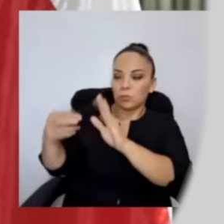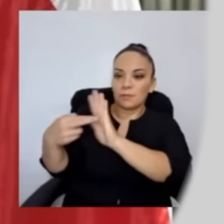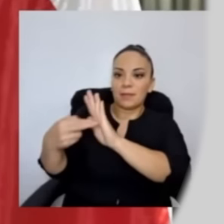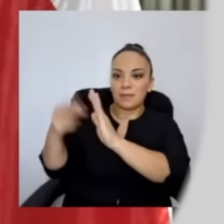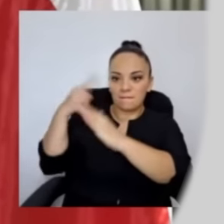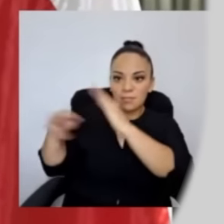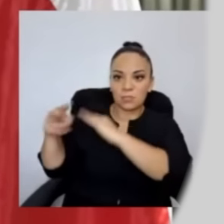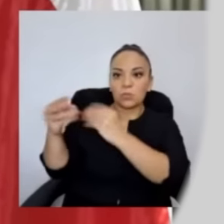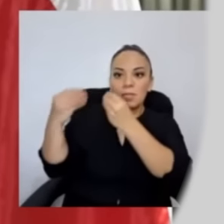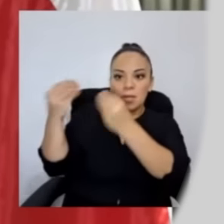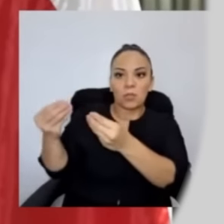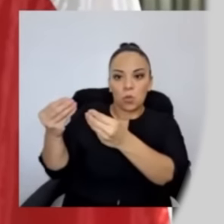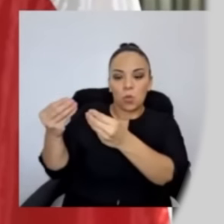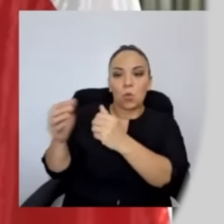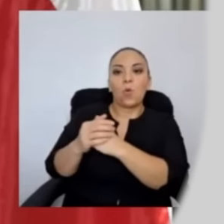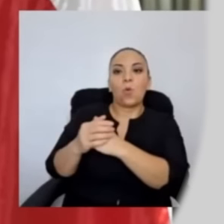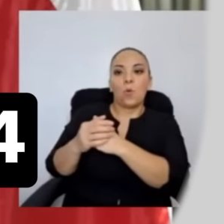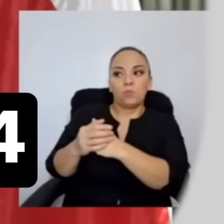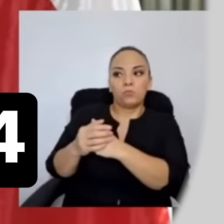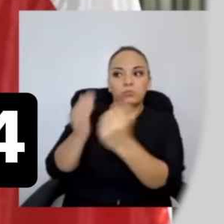de darle mayorías